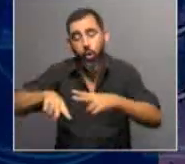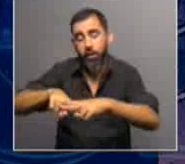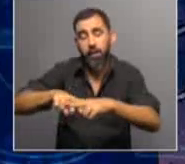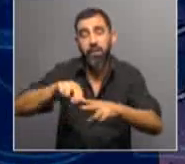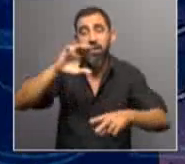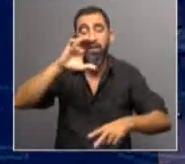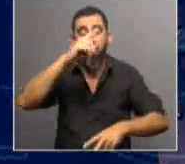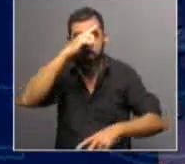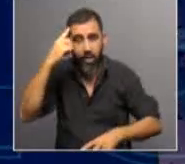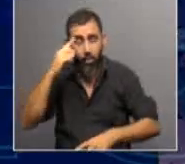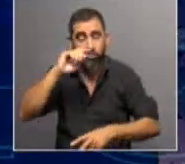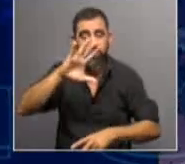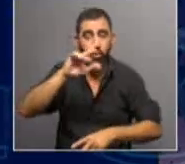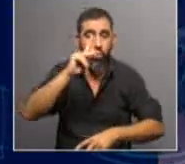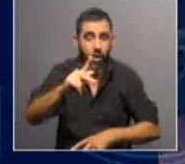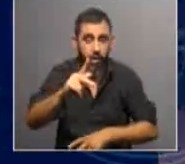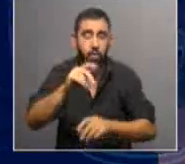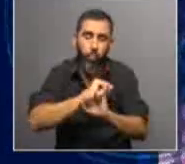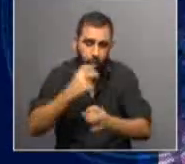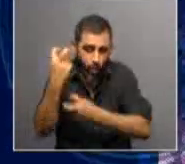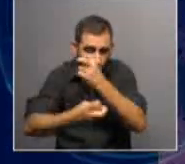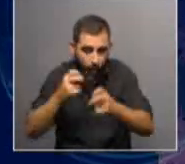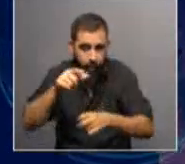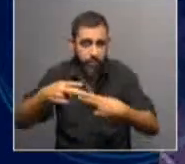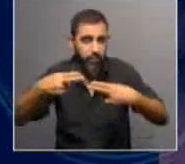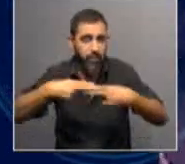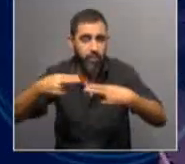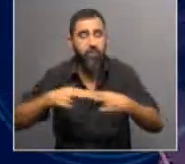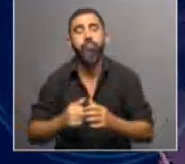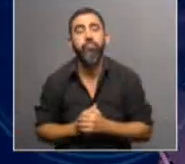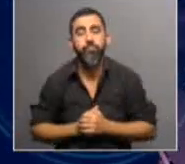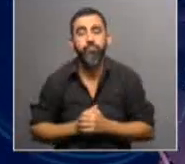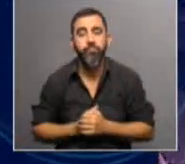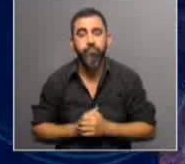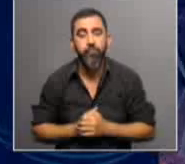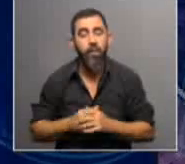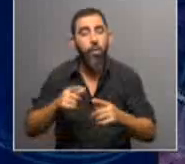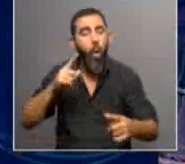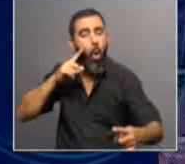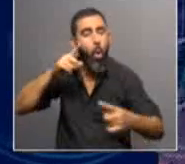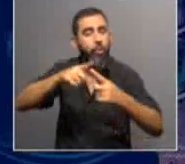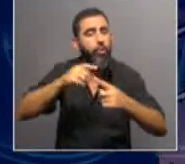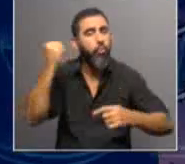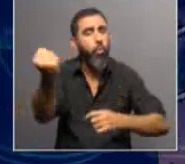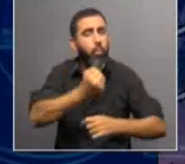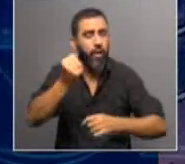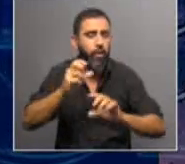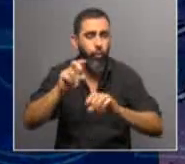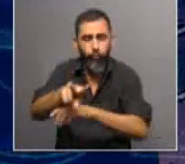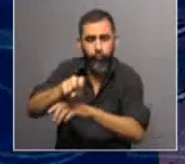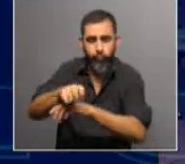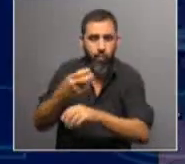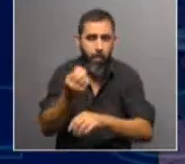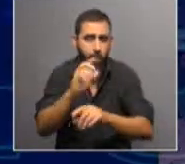las dudas para quien quiera seguir hurgando en estos temas en las redes. Hay un objetivo importante, además de recaudar fondos para